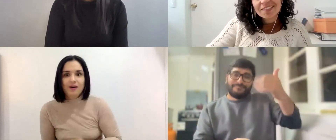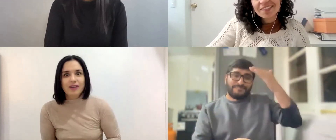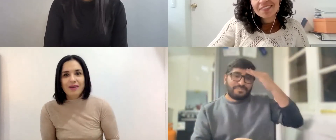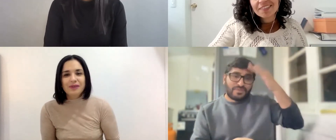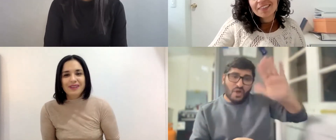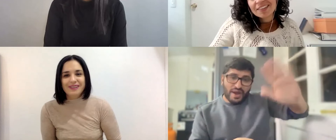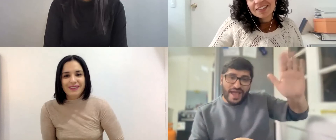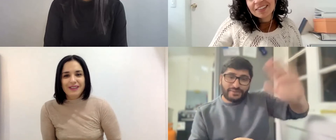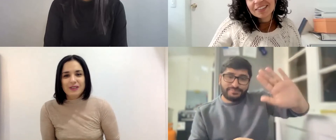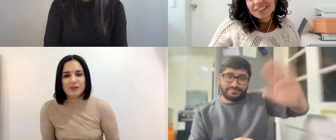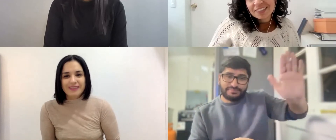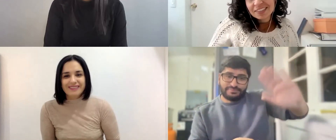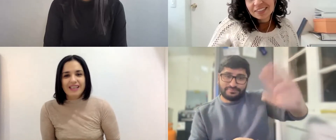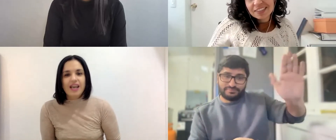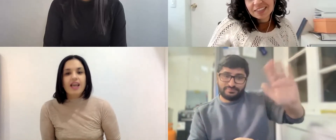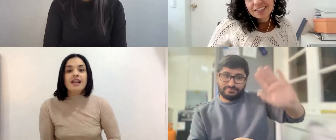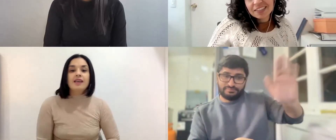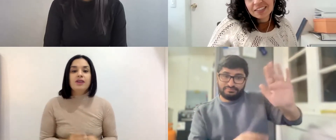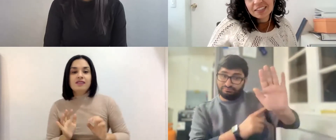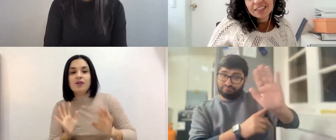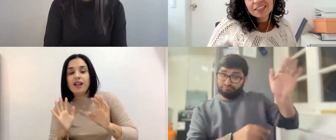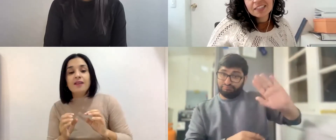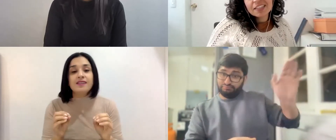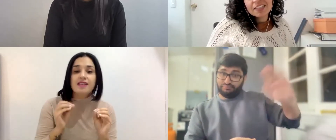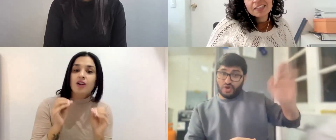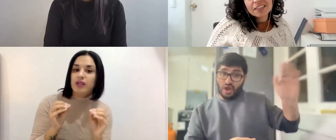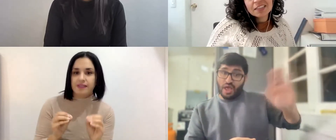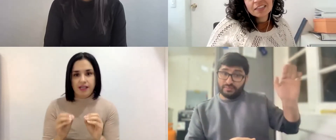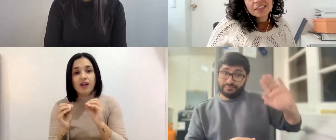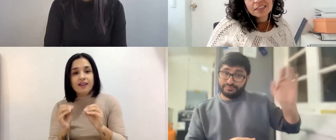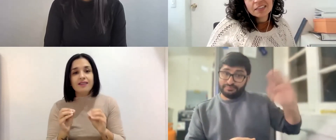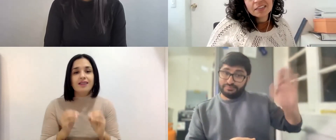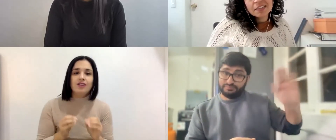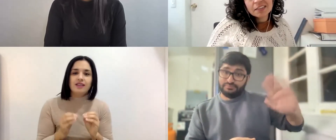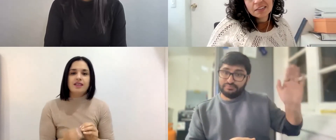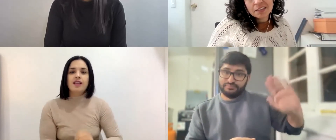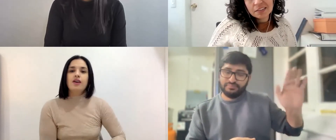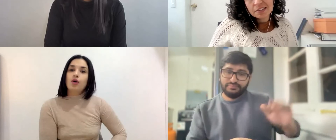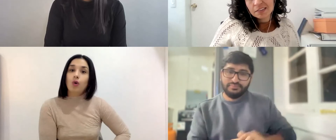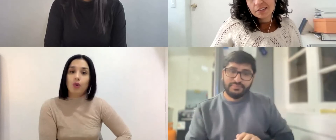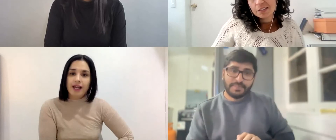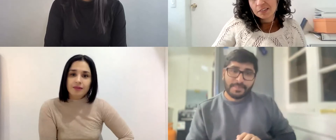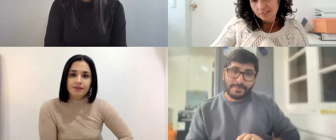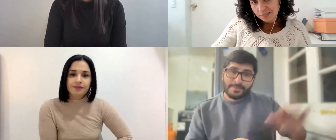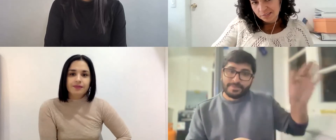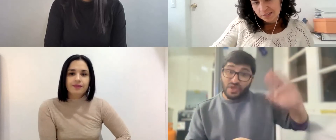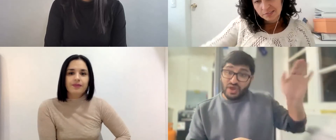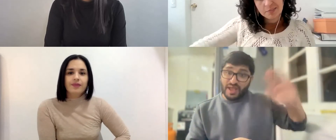ya no muy rápido Tomás. Les va a enseñar alguna seña. Ahora les está enseñando la seña de